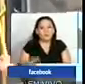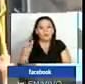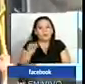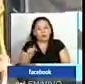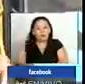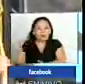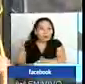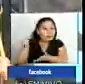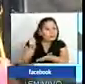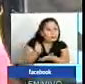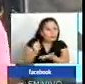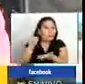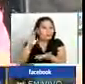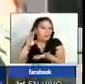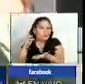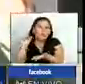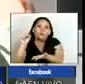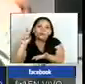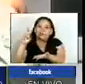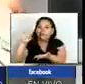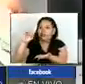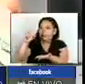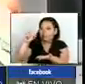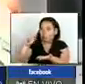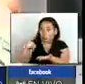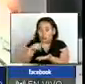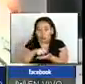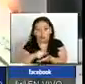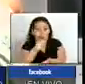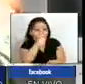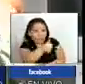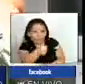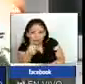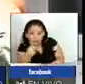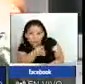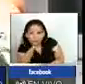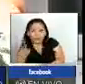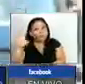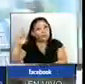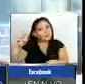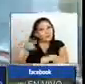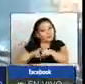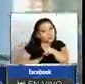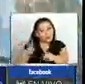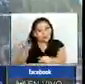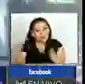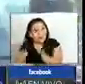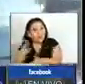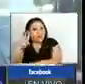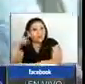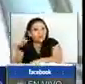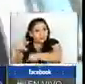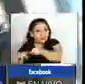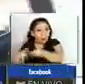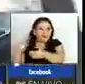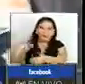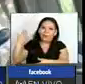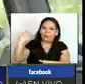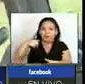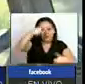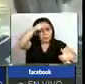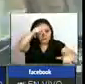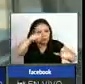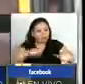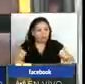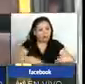o subsidio del transporte público de 400 dólares por autobuses y 200 por microbuses establecidos en la